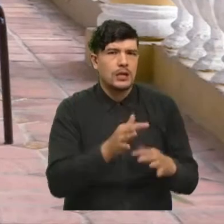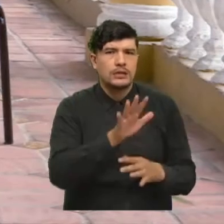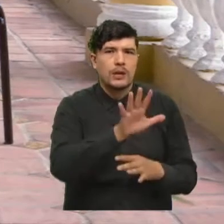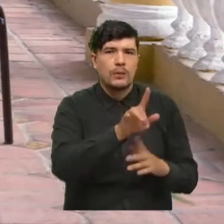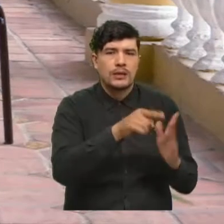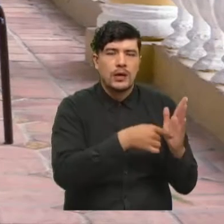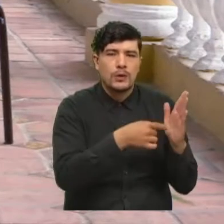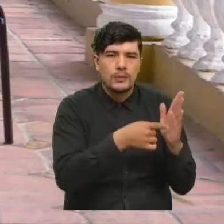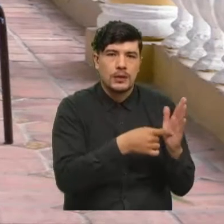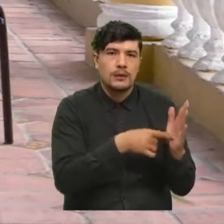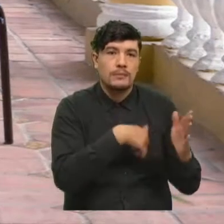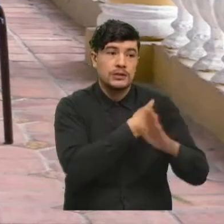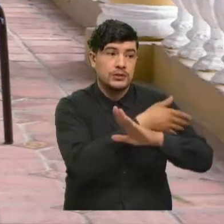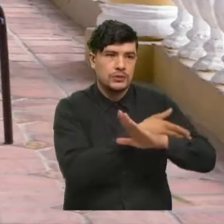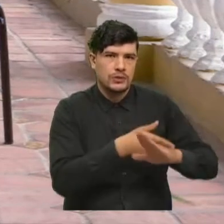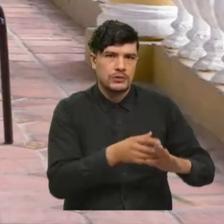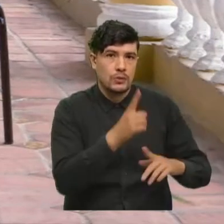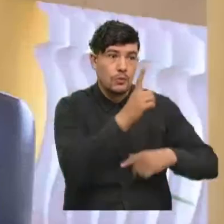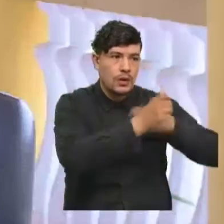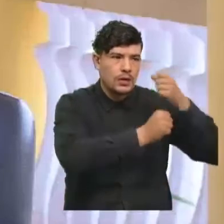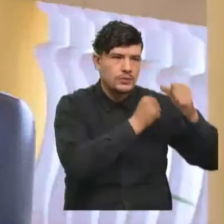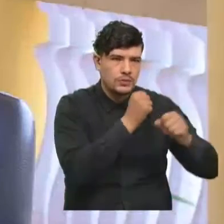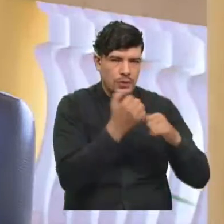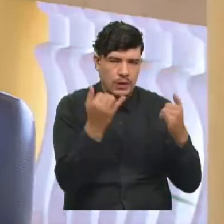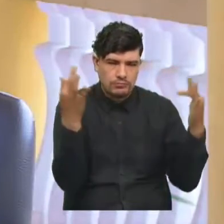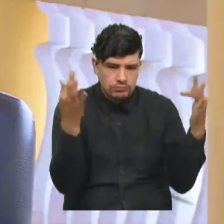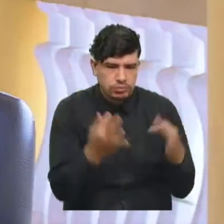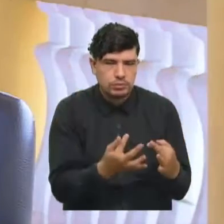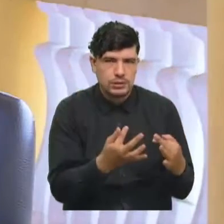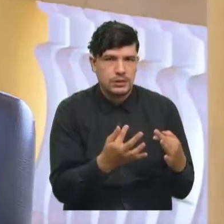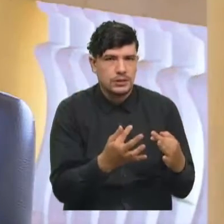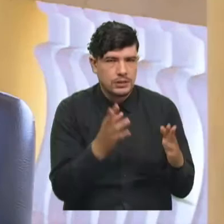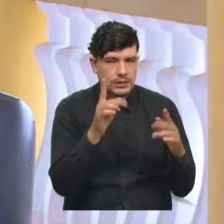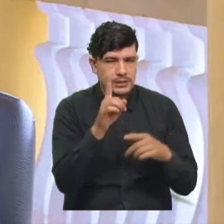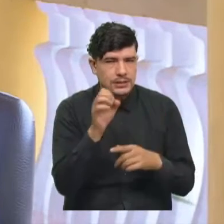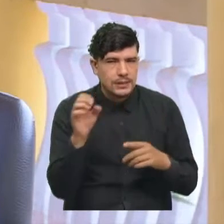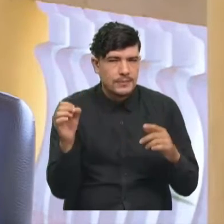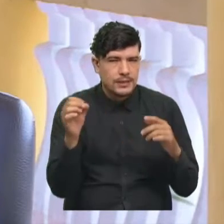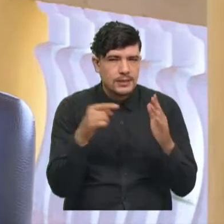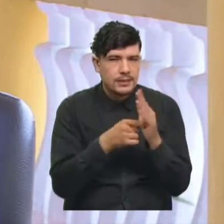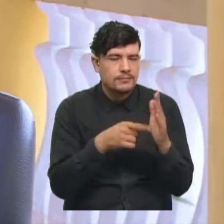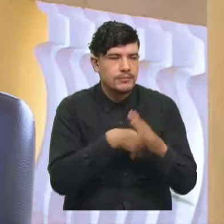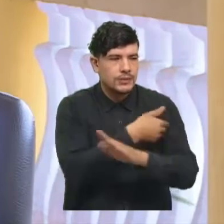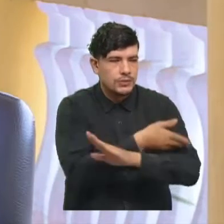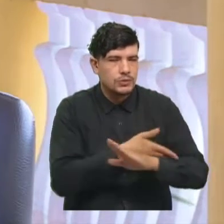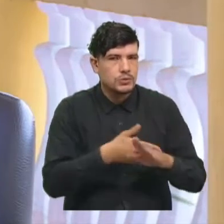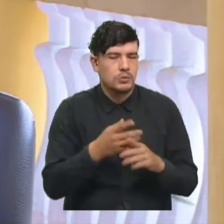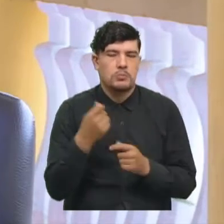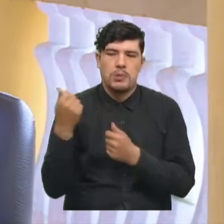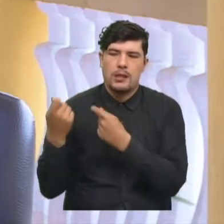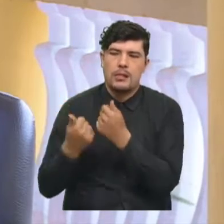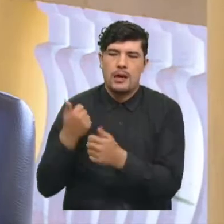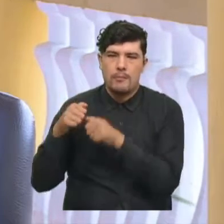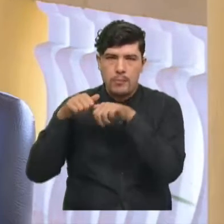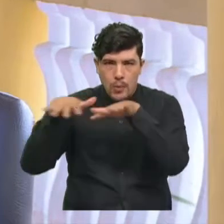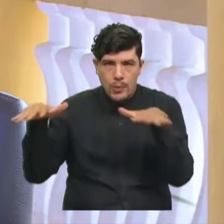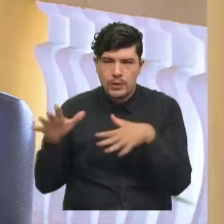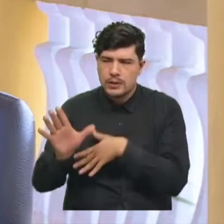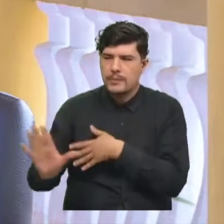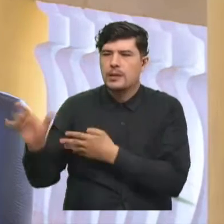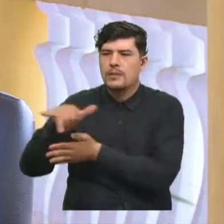año entonces ahí estamos trabajando en diciendo miren aquí están los recursos del departamento pero se están invirtiendo de manera transparente eficiente